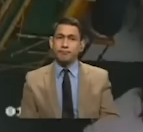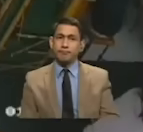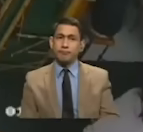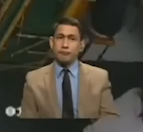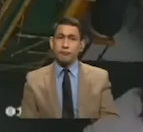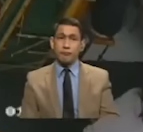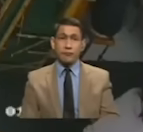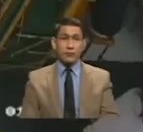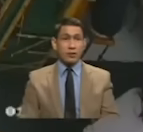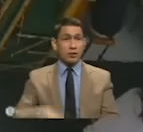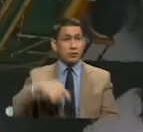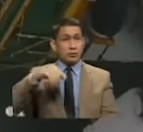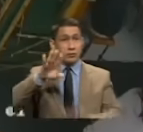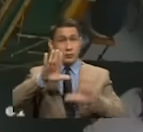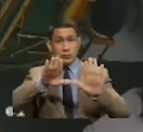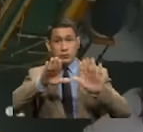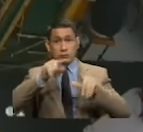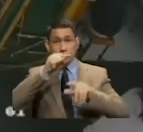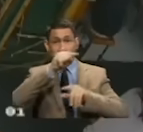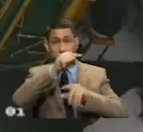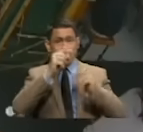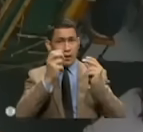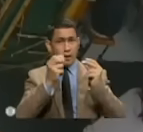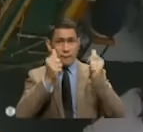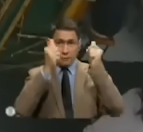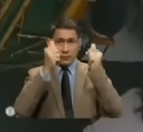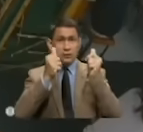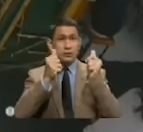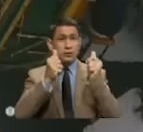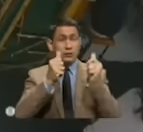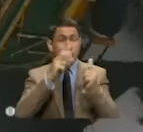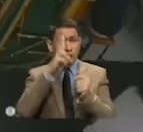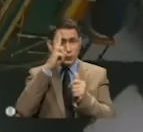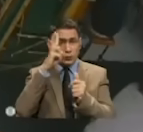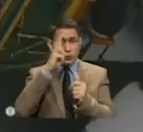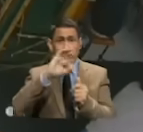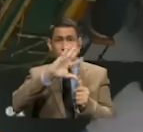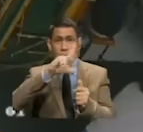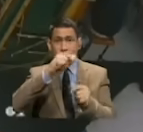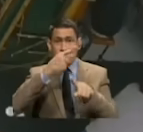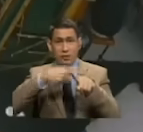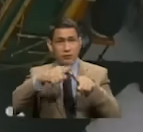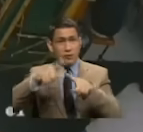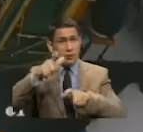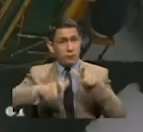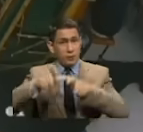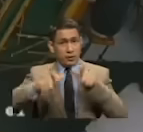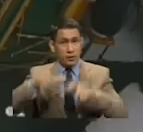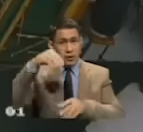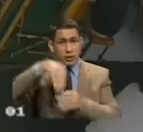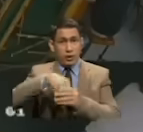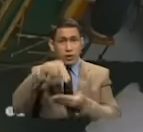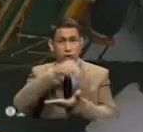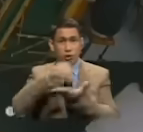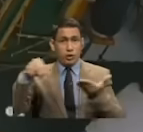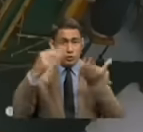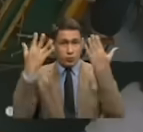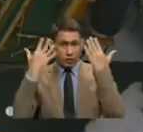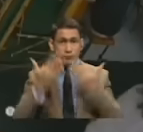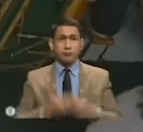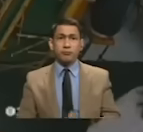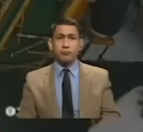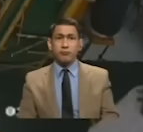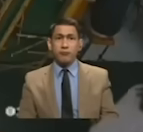En el video se observa cómo los zampones, en cuestión de segundos, le roban a clientes de un restaurante ubicado en Guayacanes, norte de